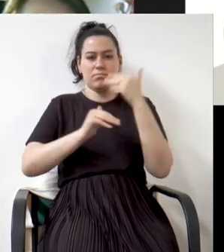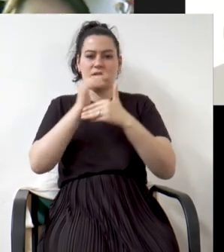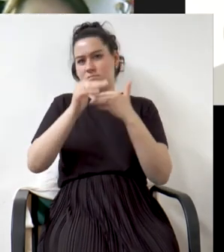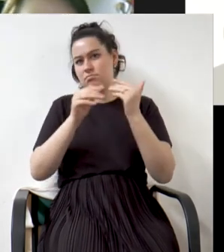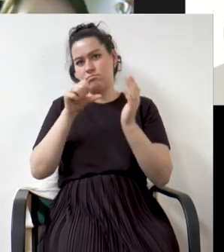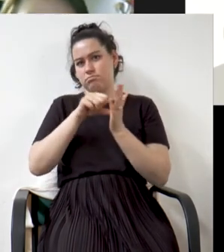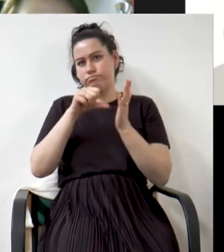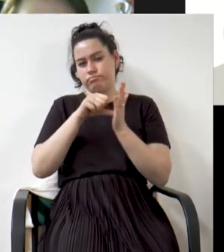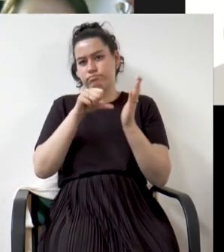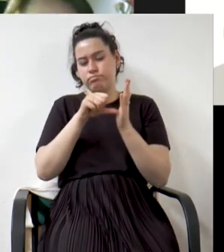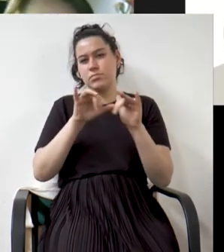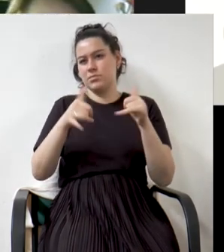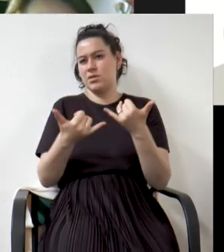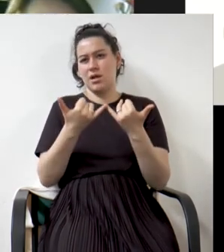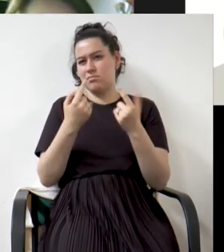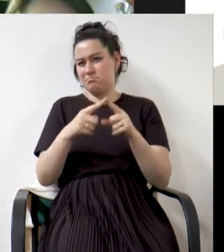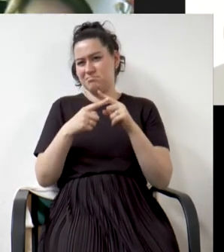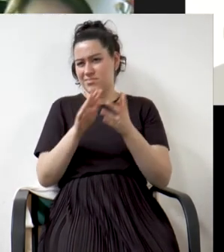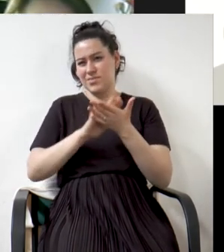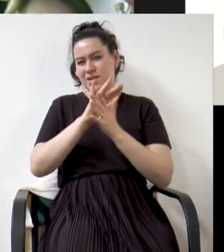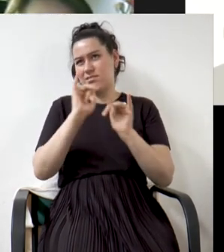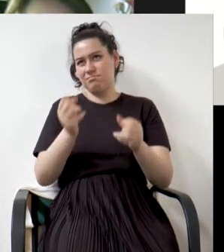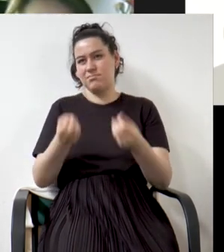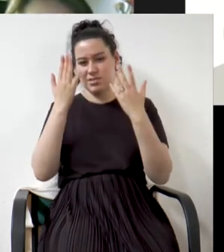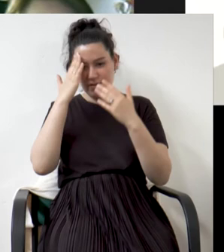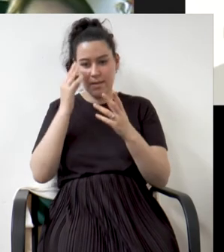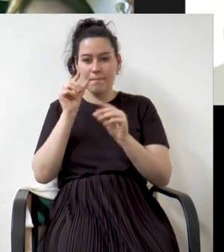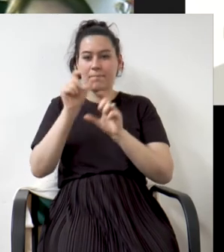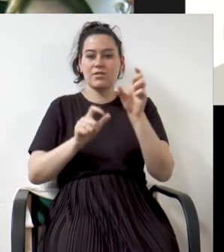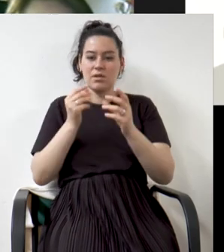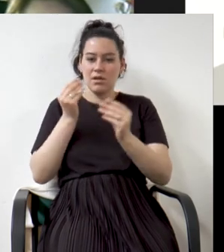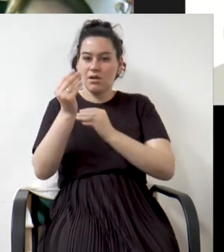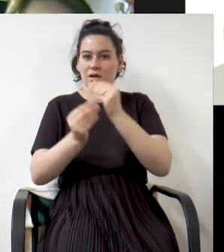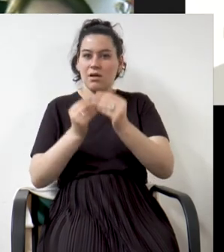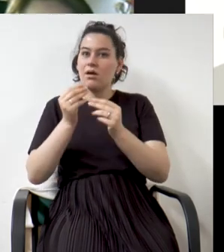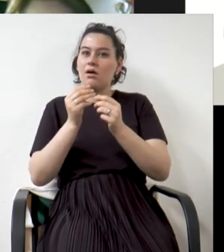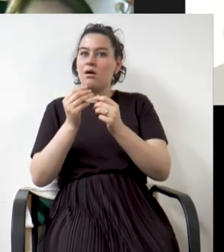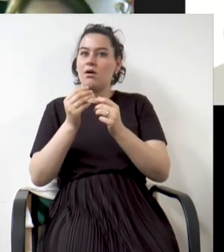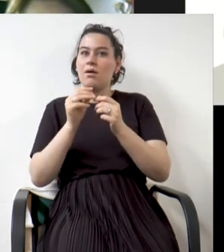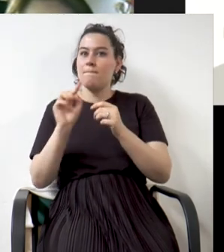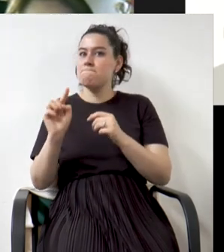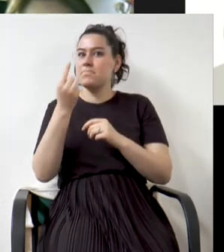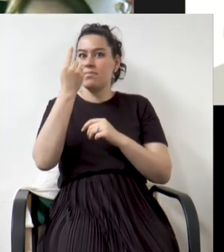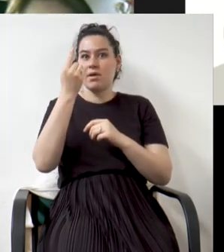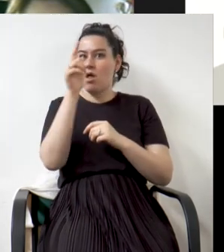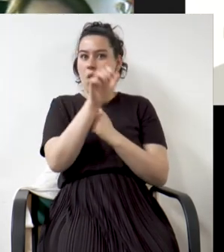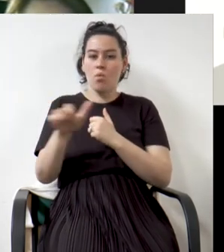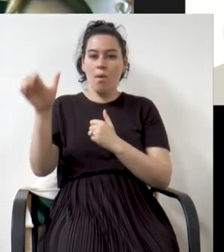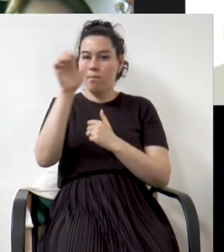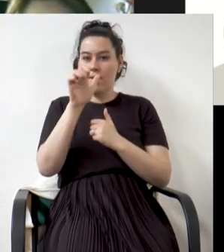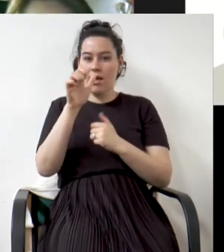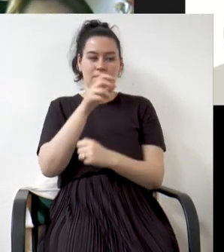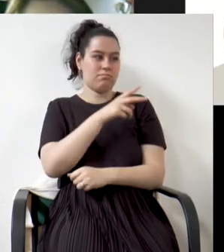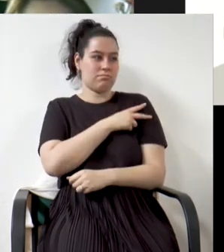son cuestiones que ya no se discuten. Nadie ingresa en una universidad del primer mundo a un grado 3 sin tener un